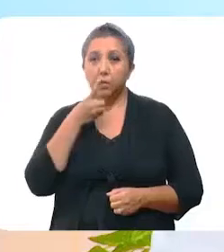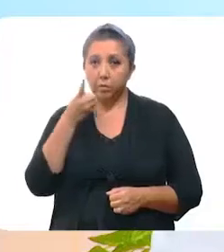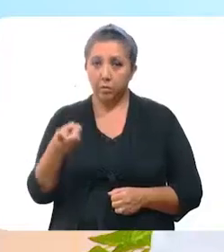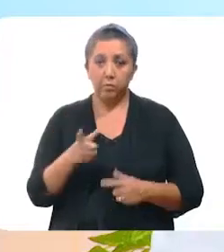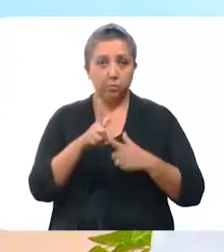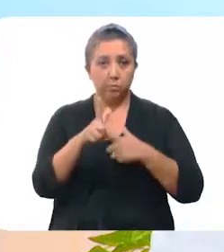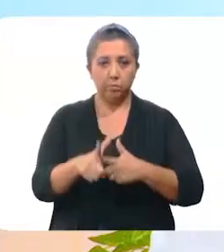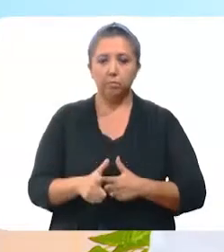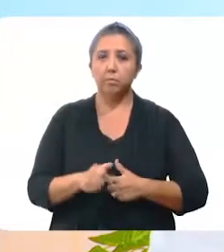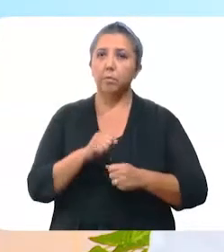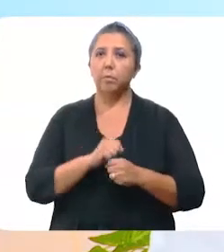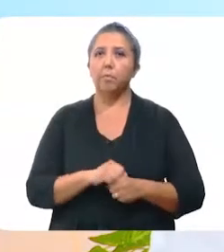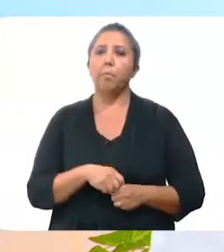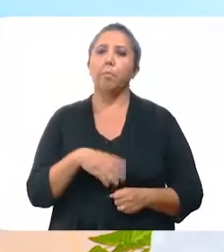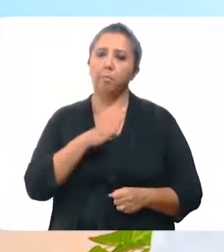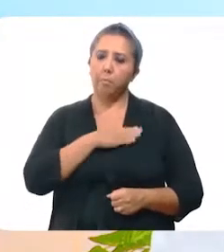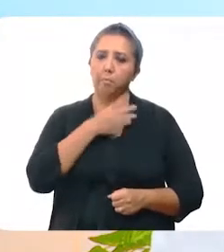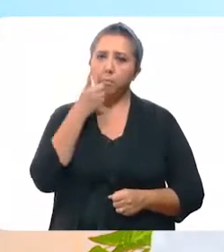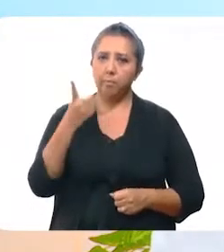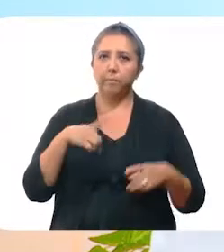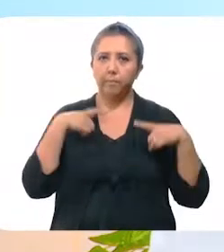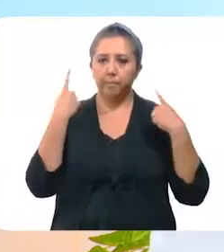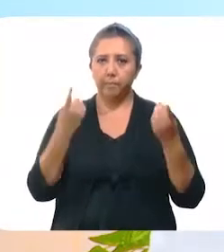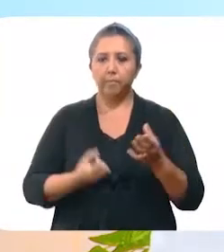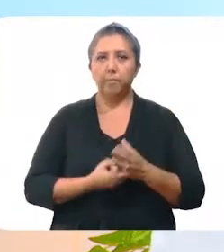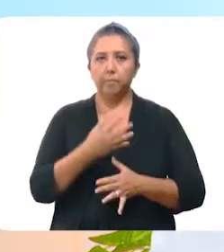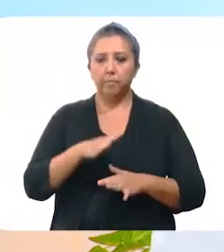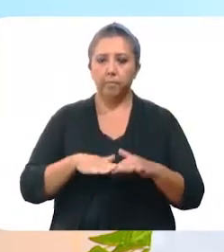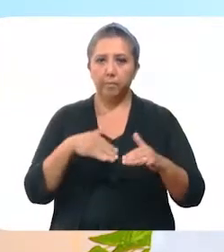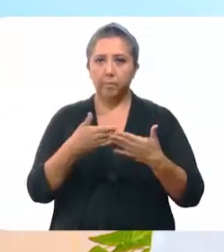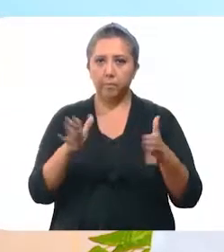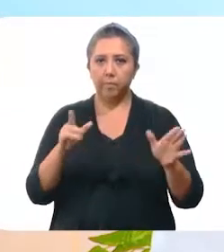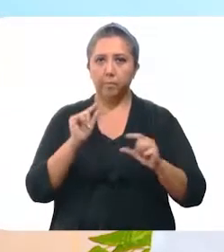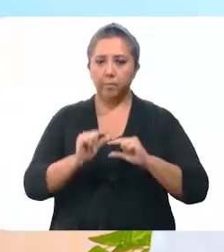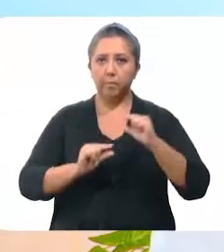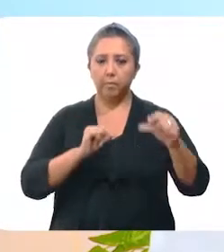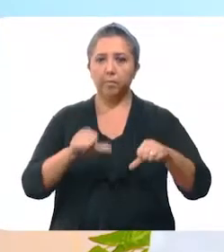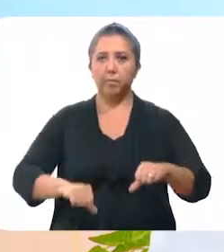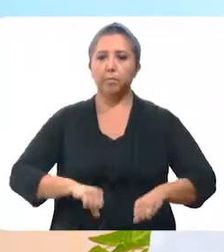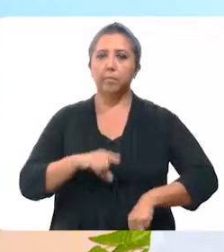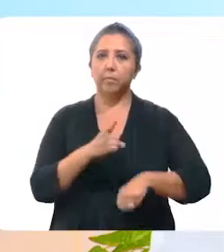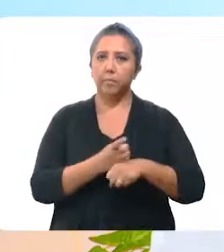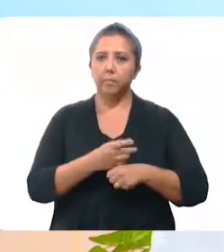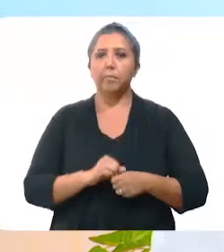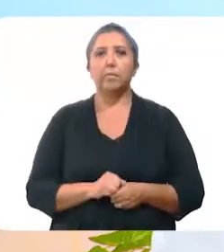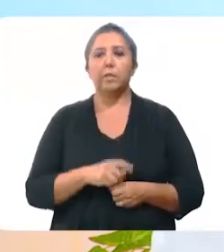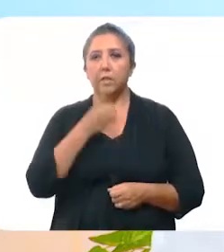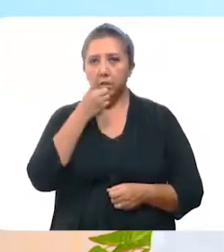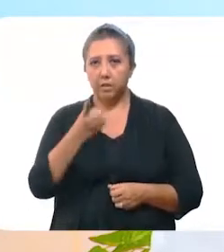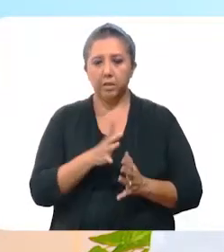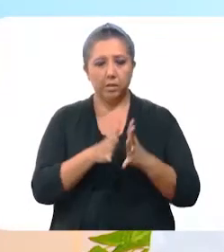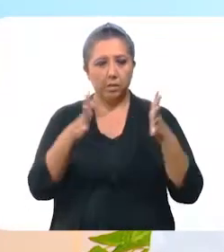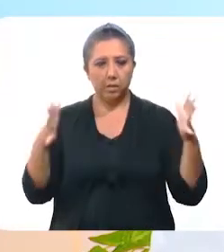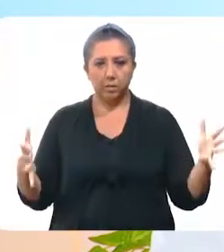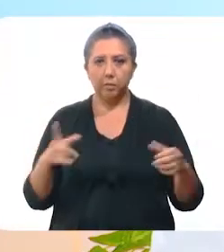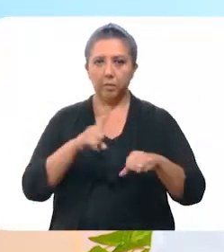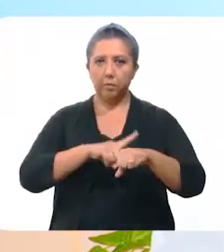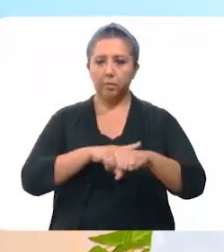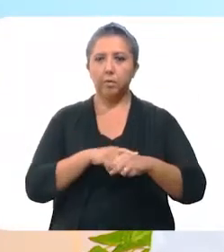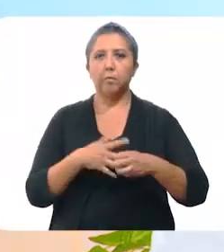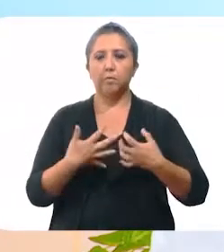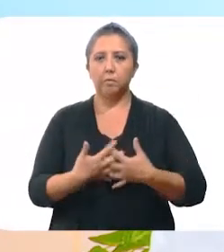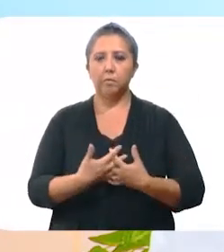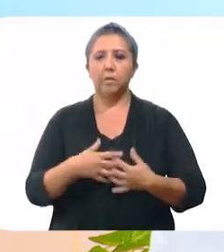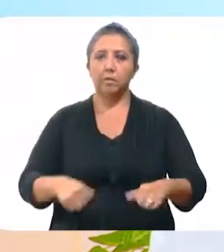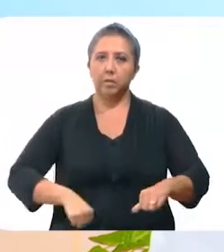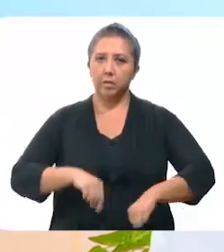indicadores mantengan un comportamiento positivo, se dará un nuevo paso a la apertura gradual de las actividades y se valorará el incremento en los horarios de